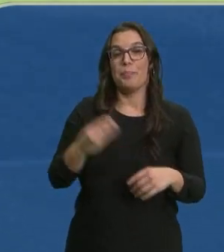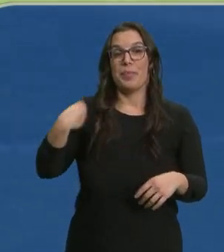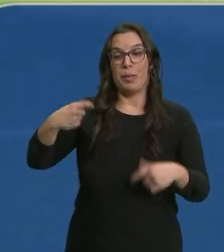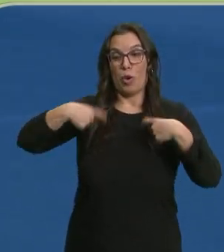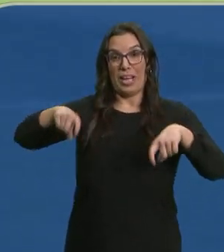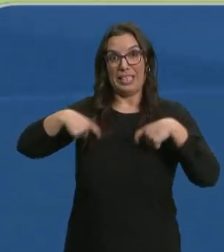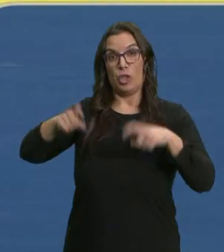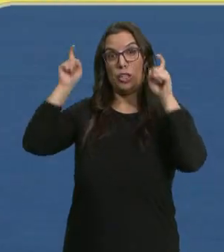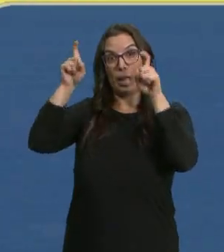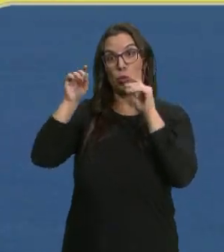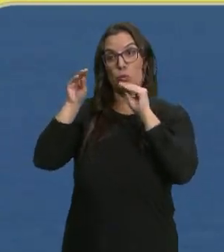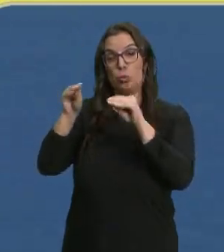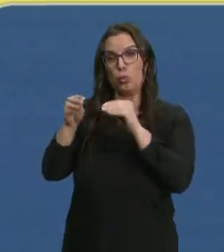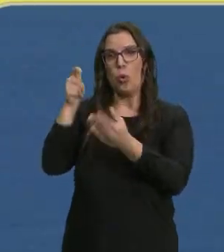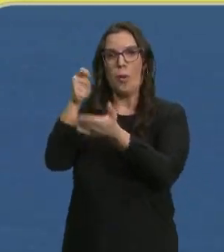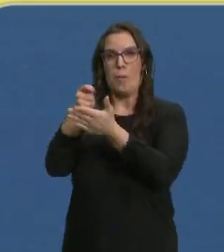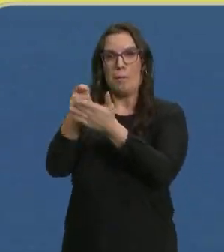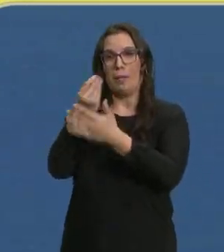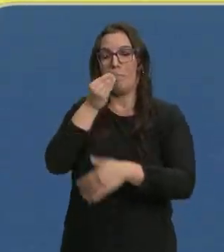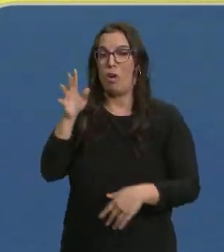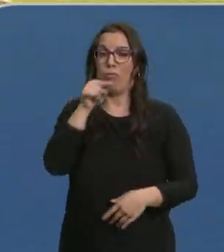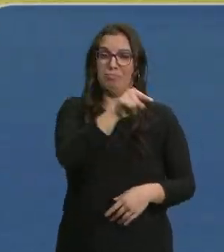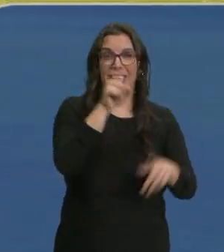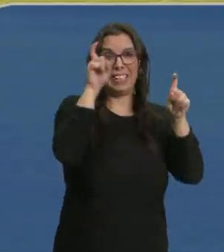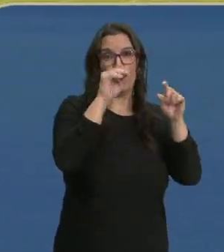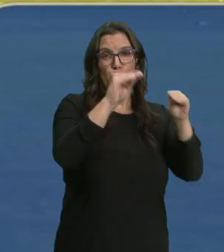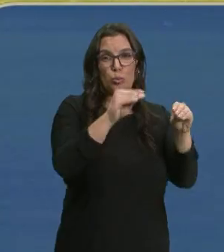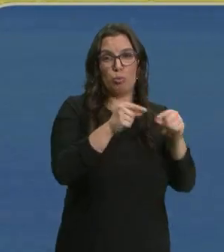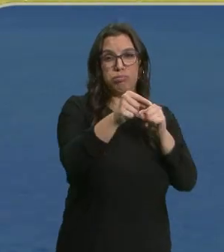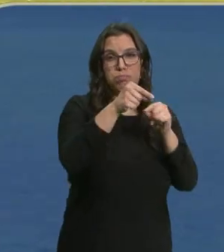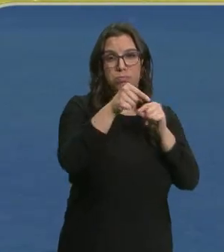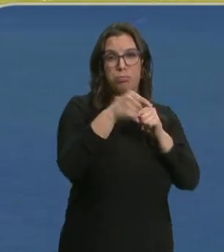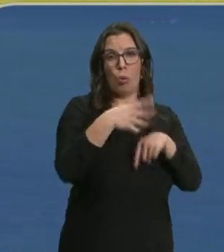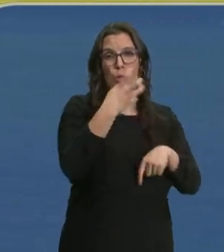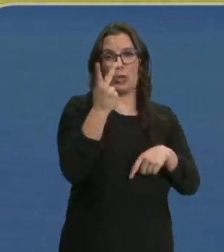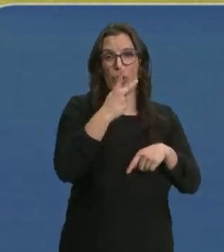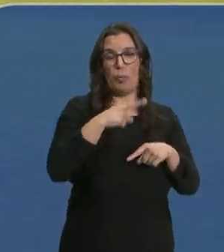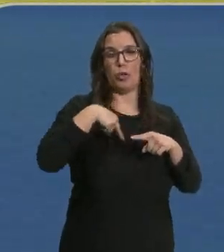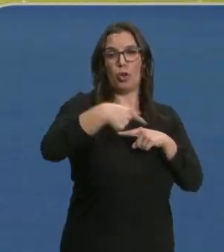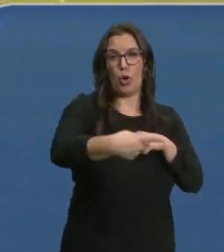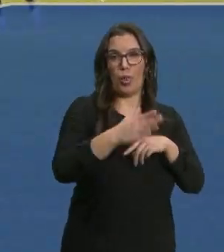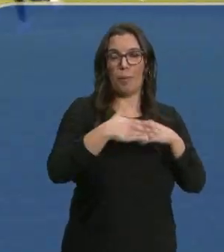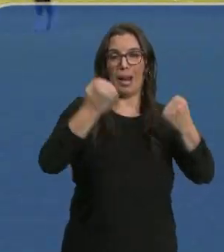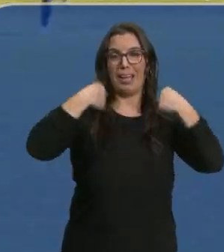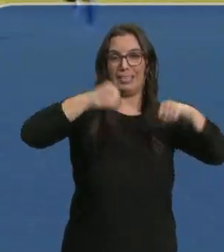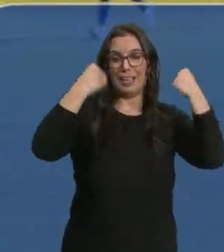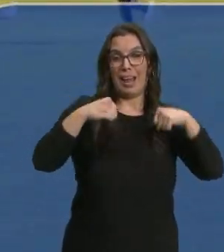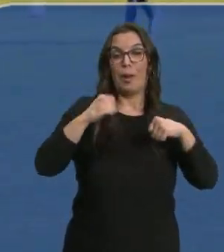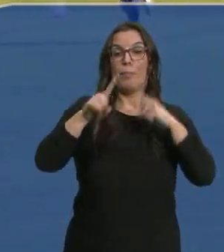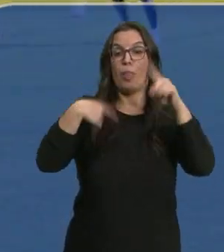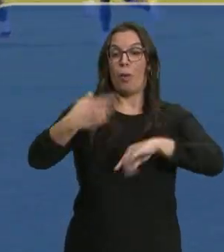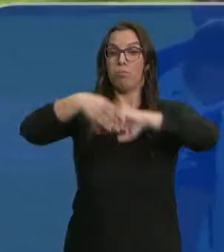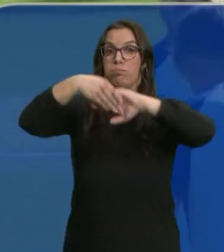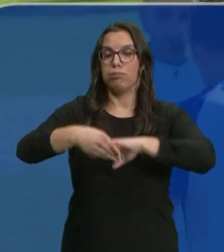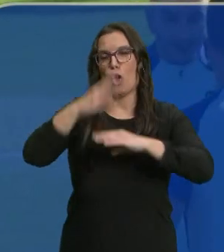mejor pagado de España, mientras que Diego Rojas recorre 400 kilómetros diarios desde Burgos para entrenar. Contrastes que se olvidan una vez se